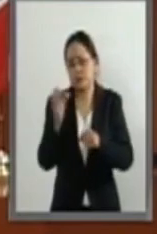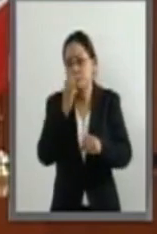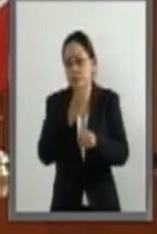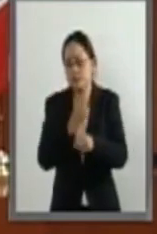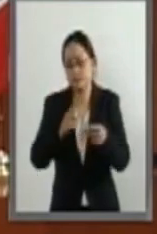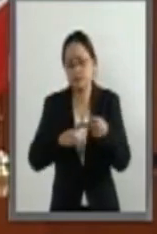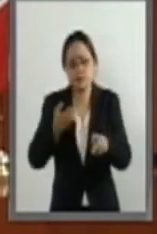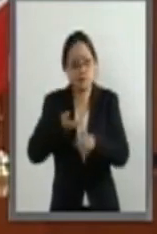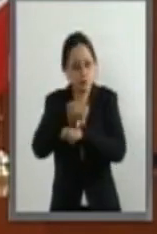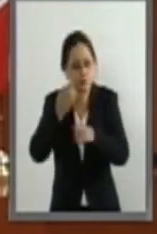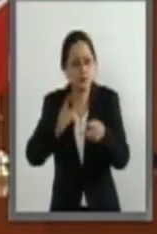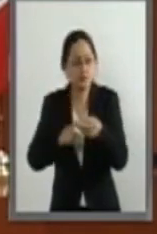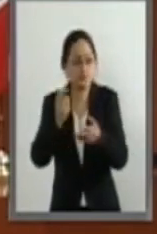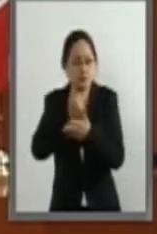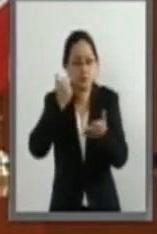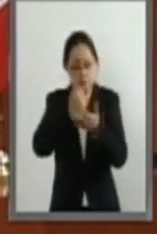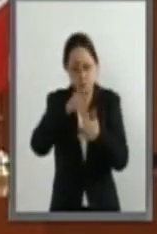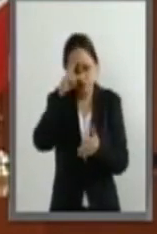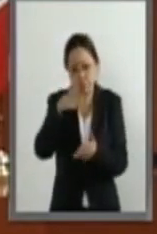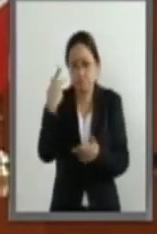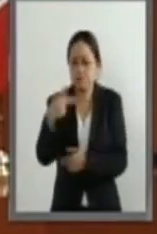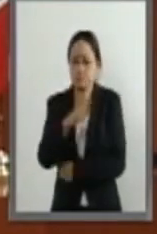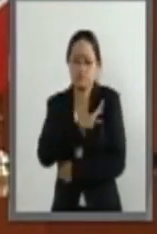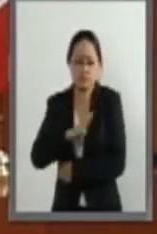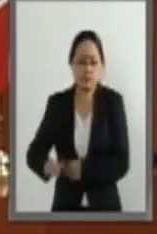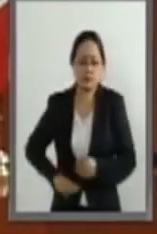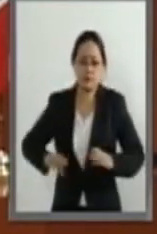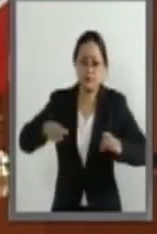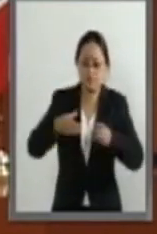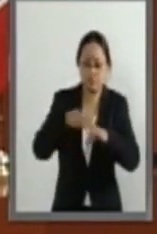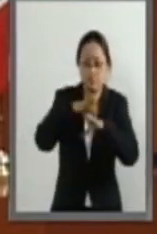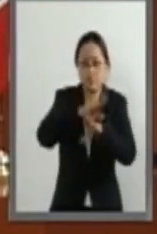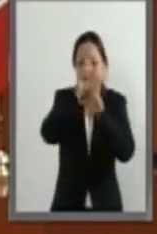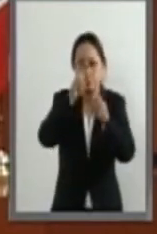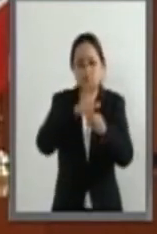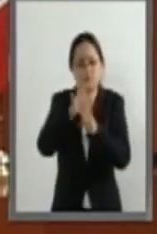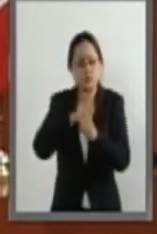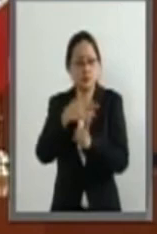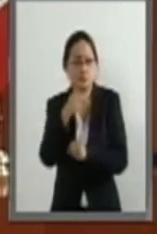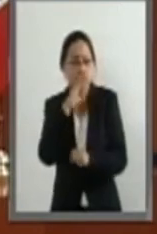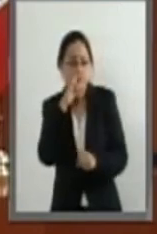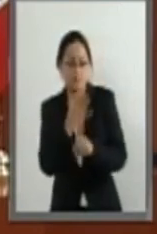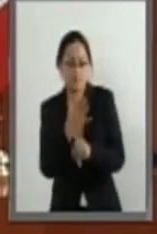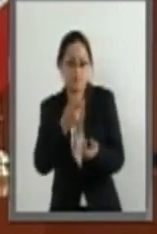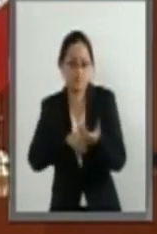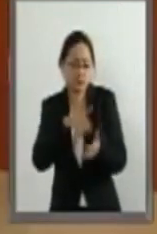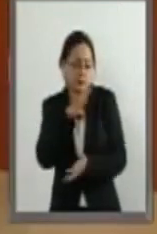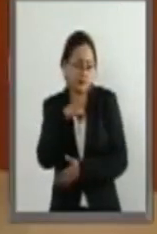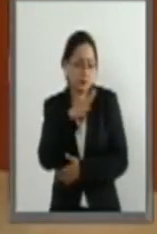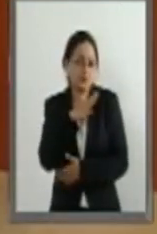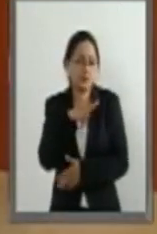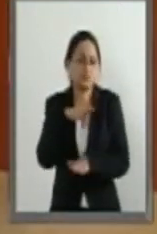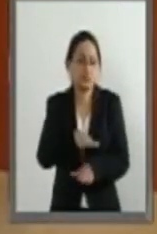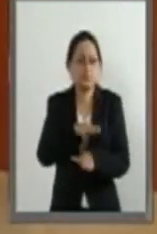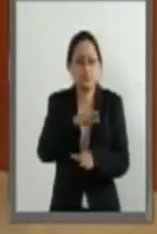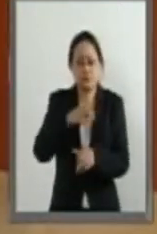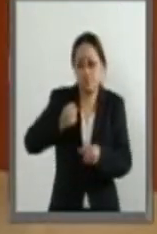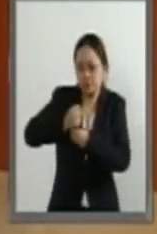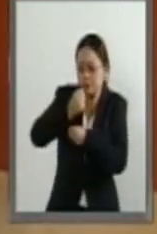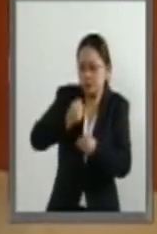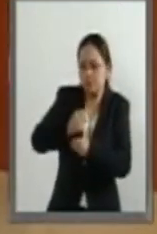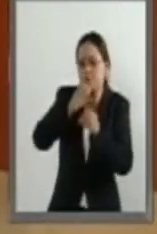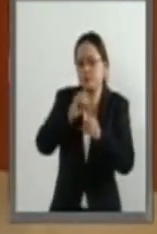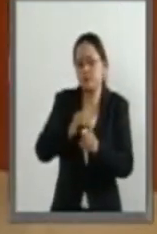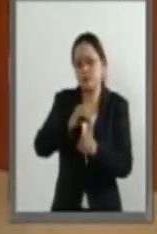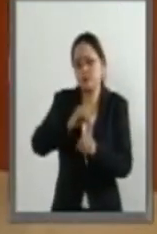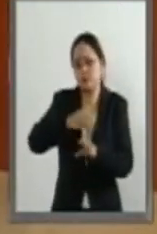los estados, la Ciudad de México y los municipios en el ámbito de sus respectivas competencias, en materia de violencia y